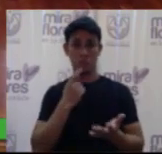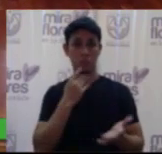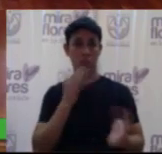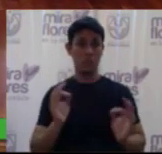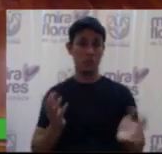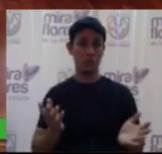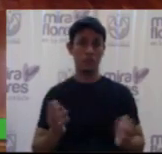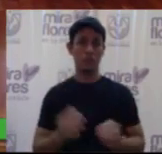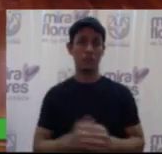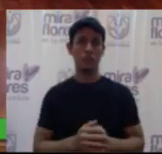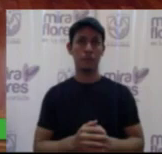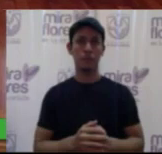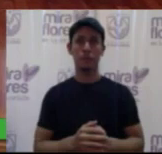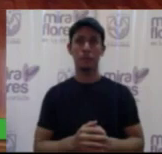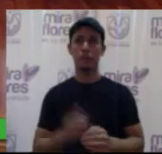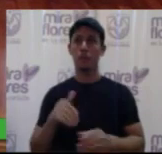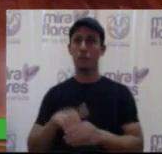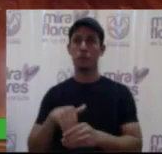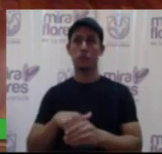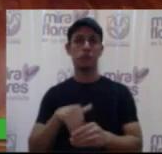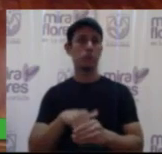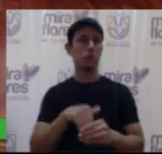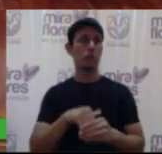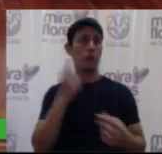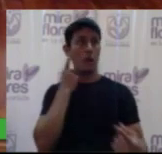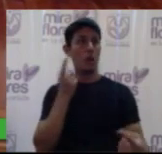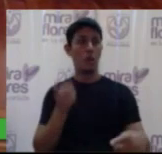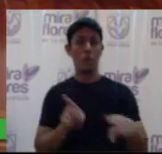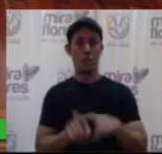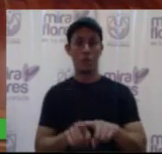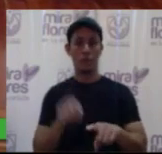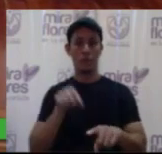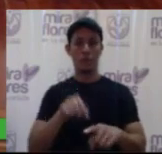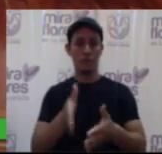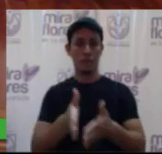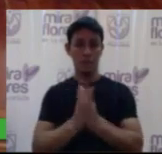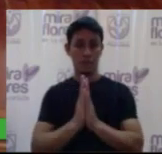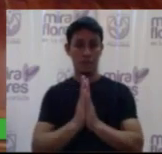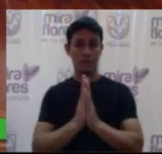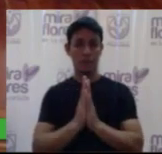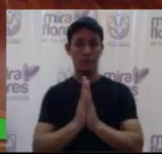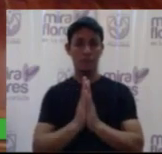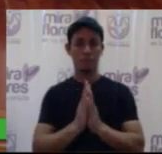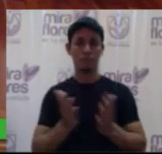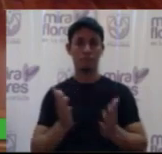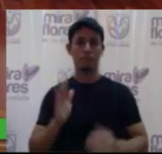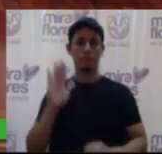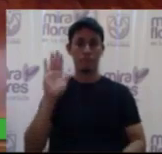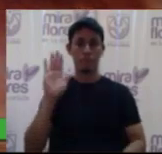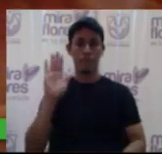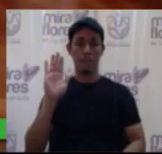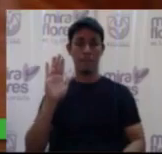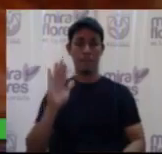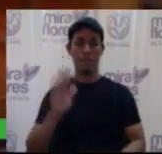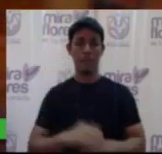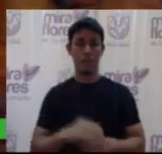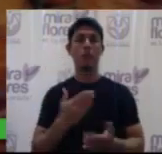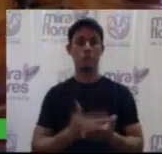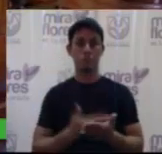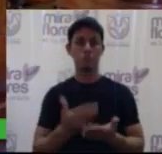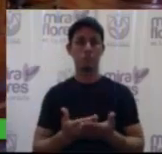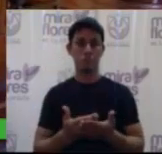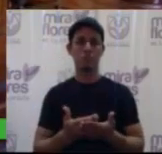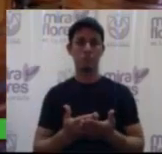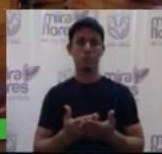debate, procedemos al voto. Aquellos miembros del consejo que estén a favor de aprobar esta solicitud, si no se expresaron en señal de conformidad. Se aprueba también